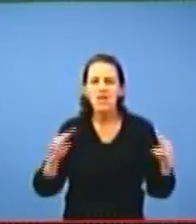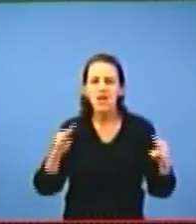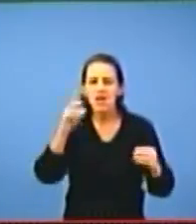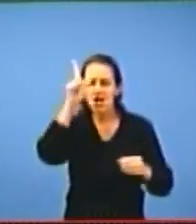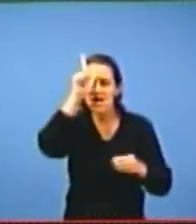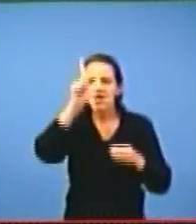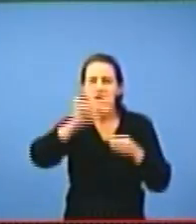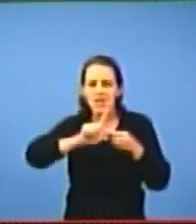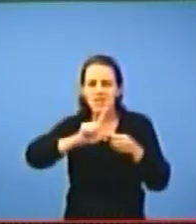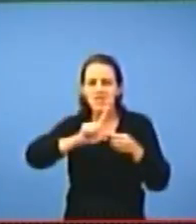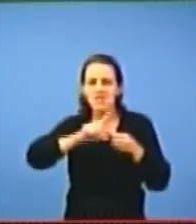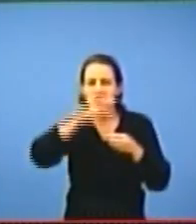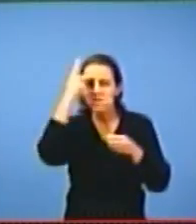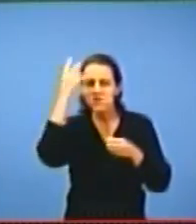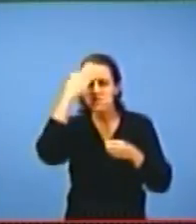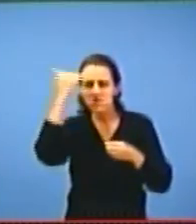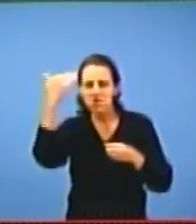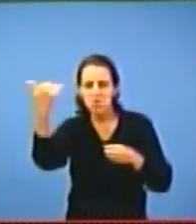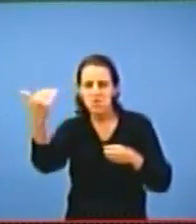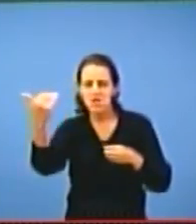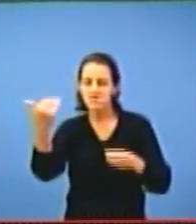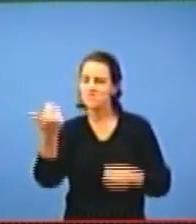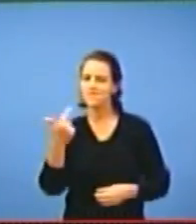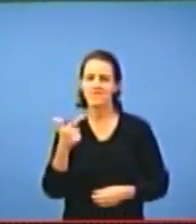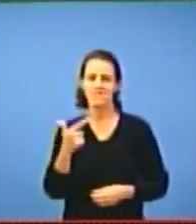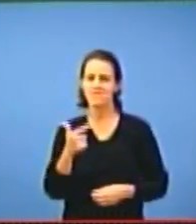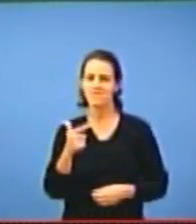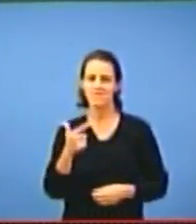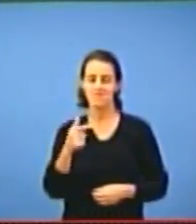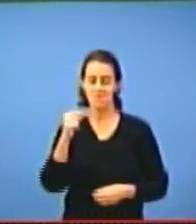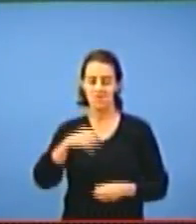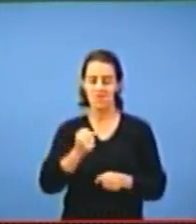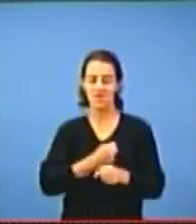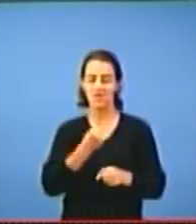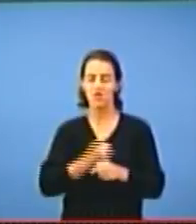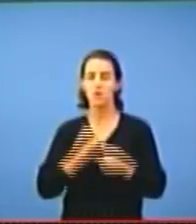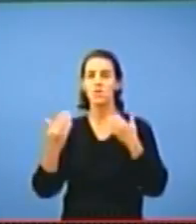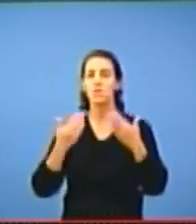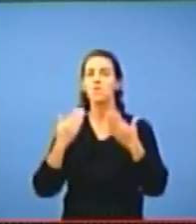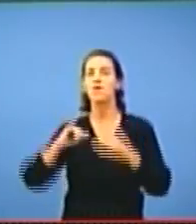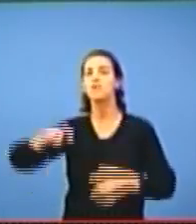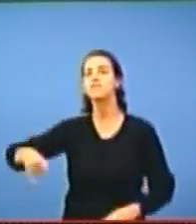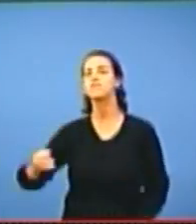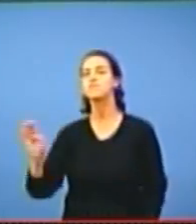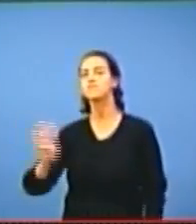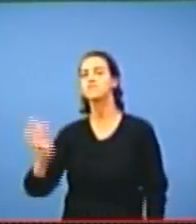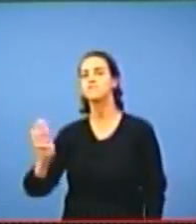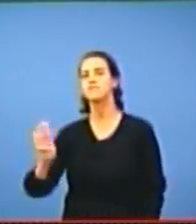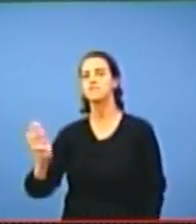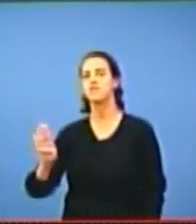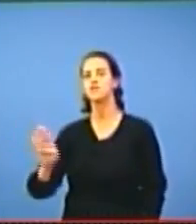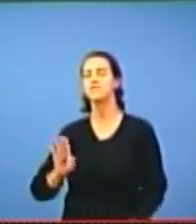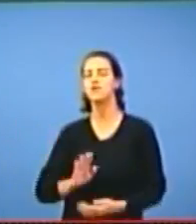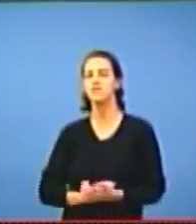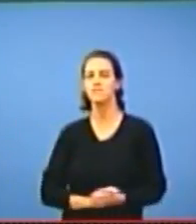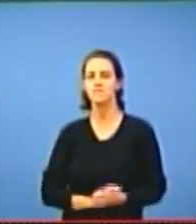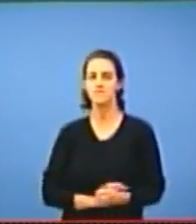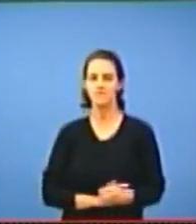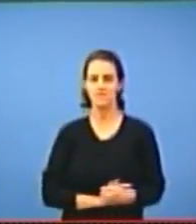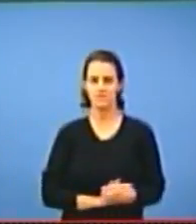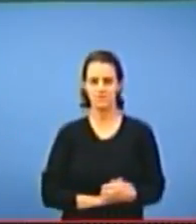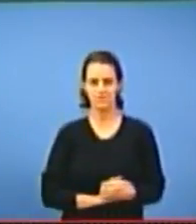Mis hermanos, esto no hay aquí. Esta obra es la voz del que clama en el desierto para decir al mundo allá